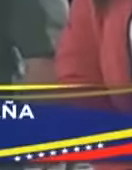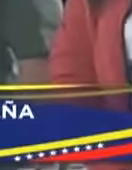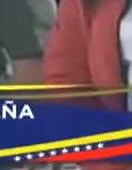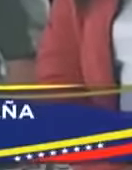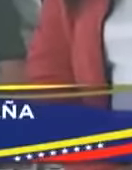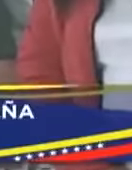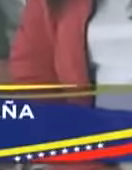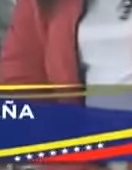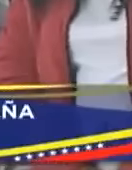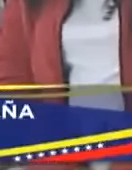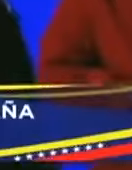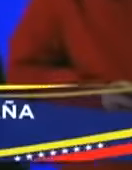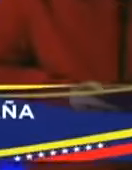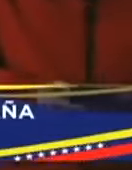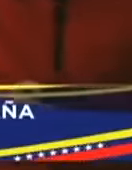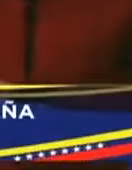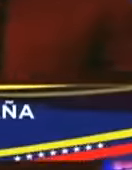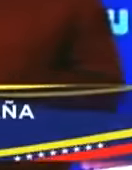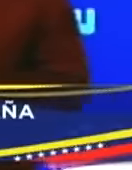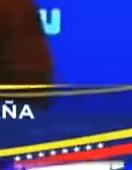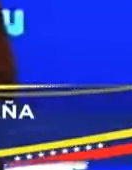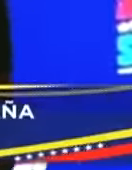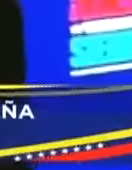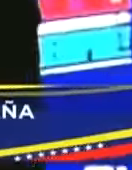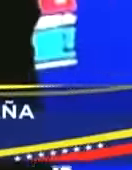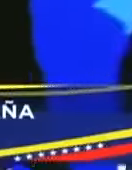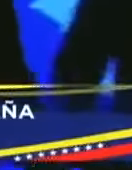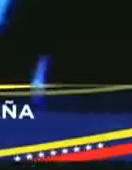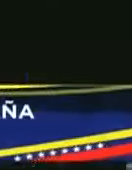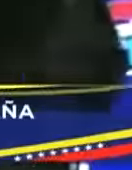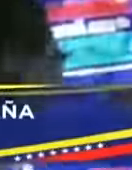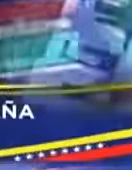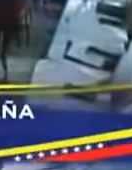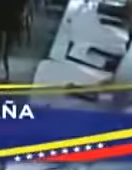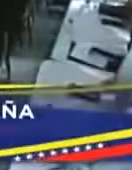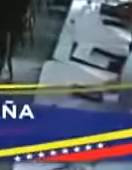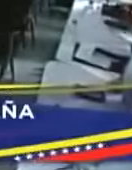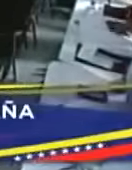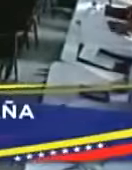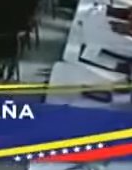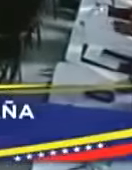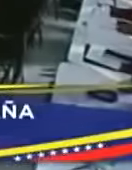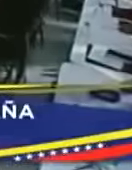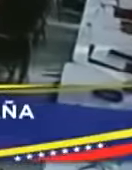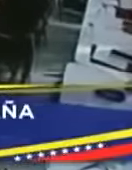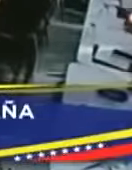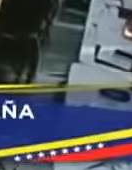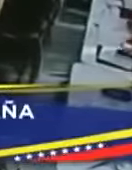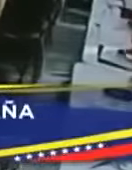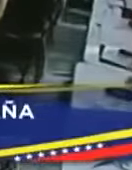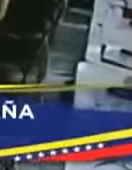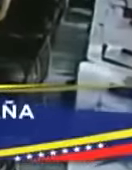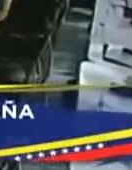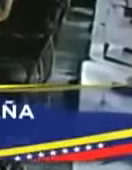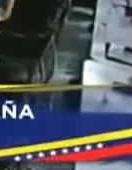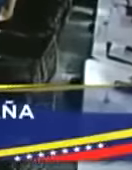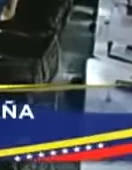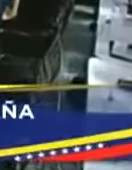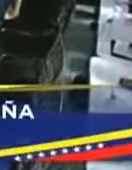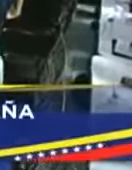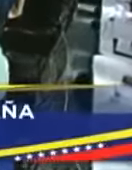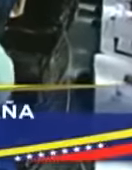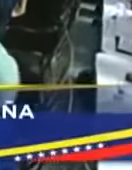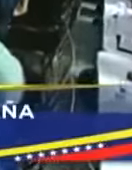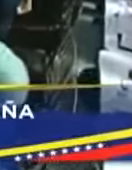organización política más grande de América Latina y el Caribe, así como también la juventud del Partido Socialista Unido de